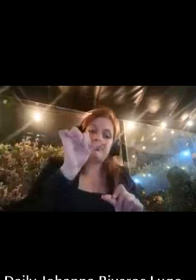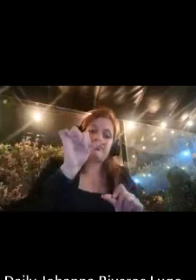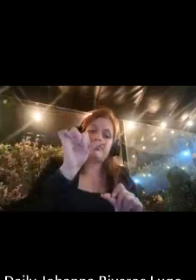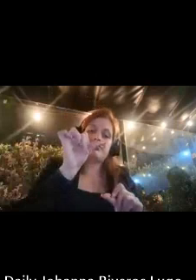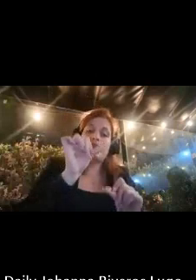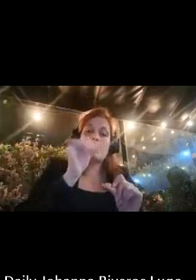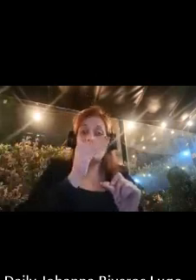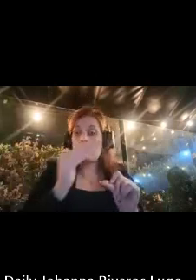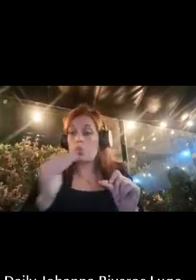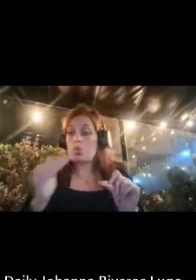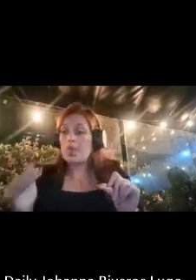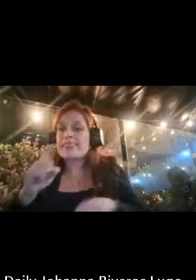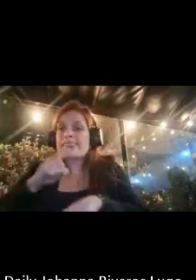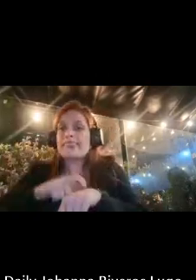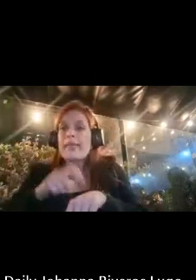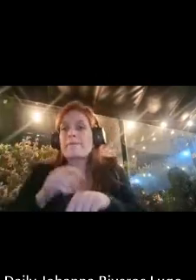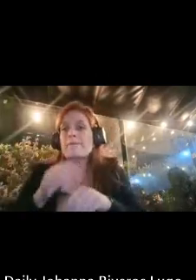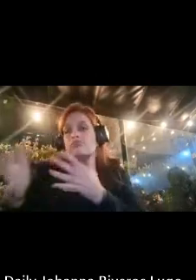Entonces,